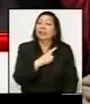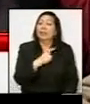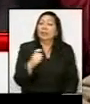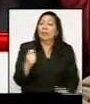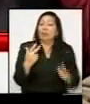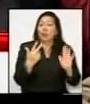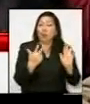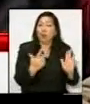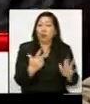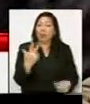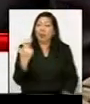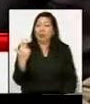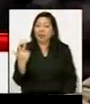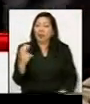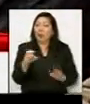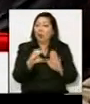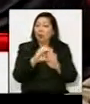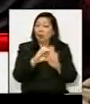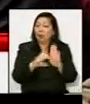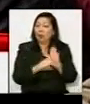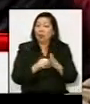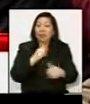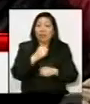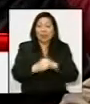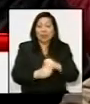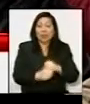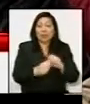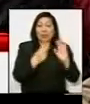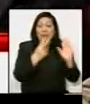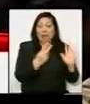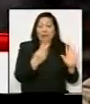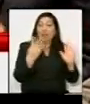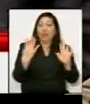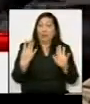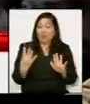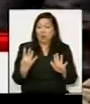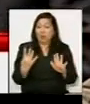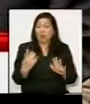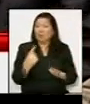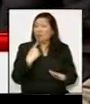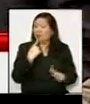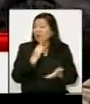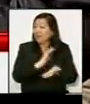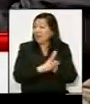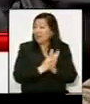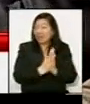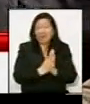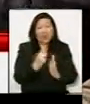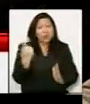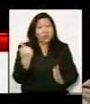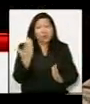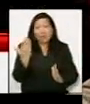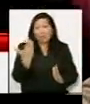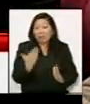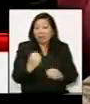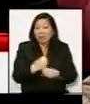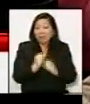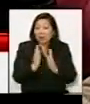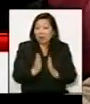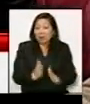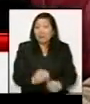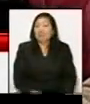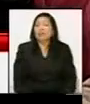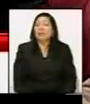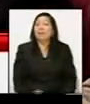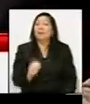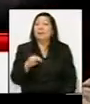183 de la constitución del año 79 no decía nada decía simplemente se formula la acusación